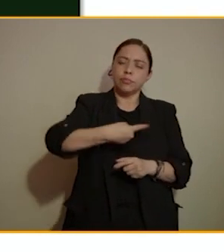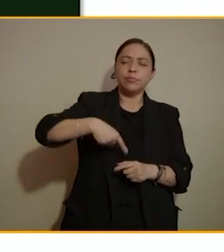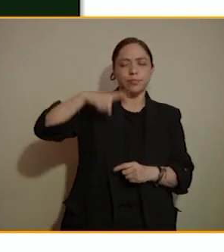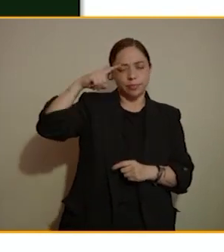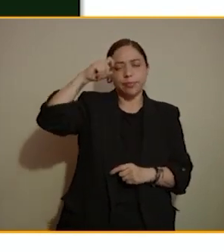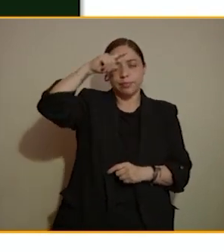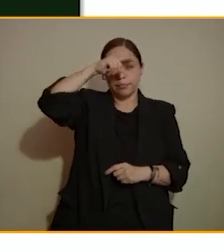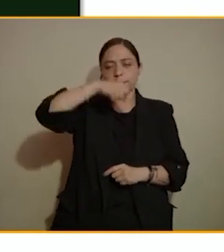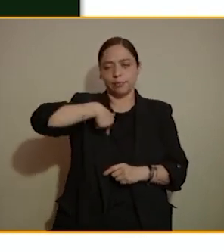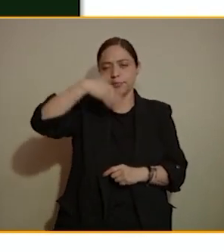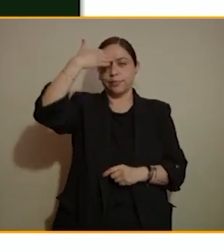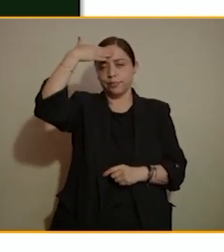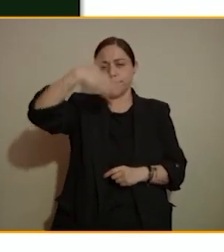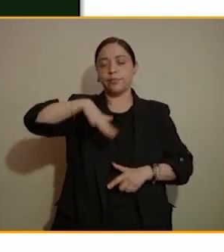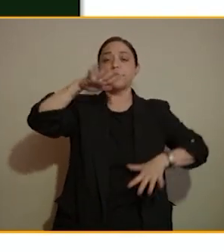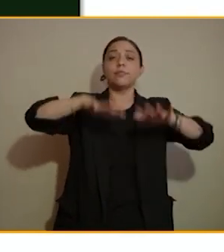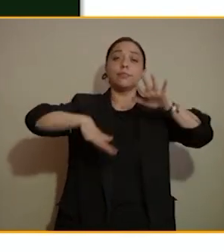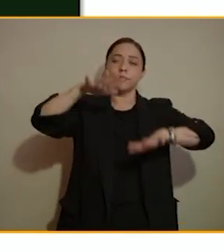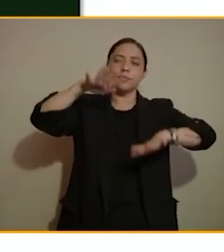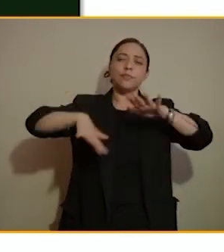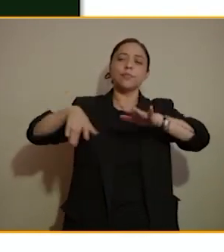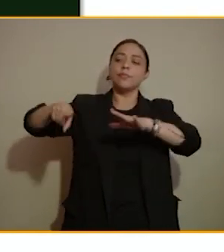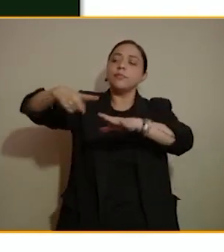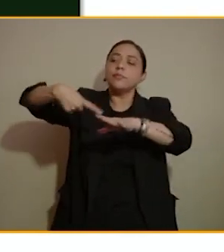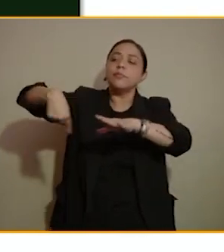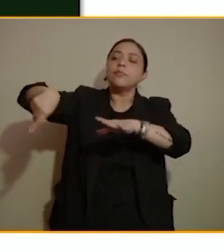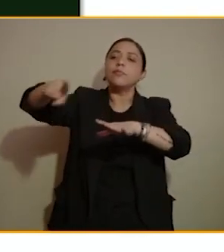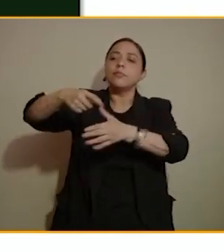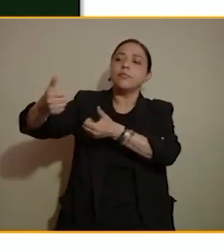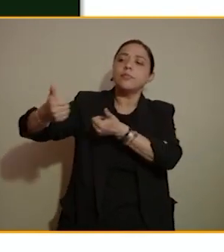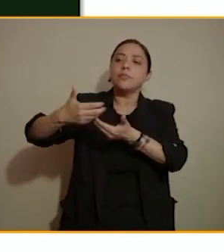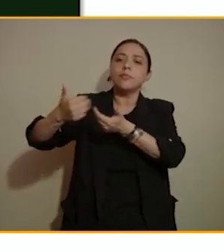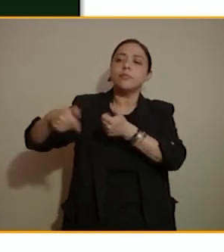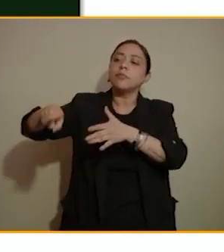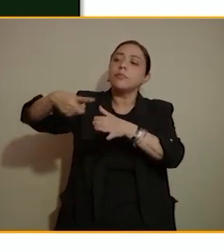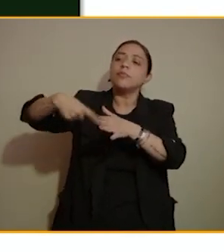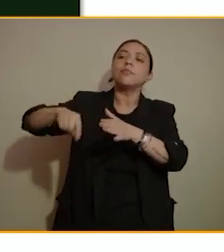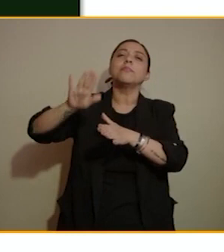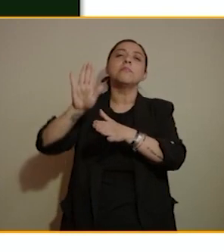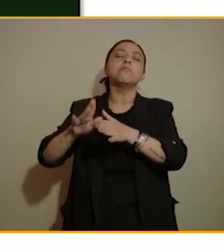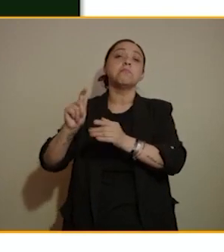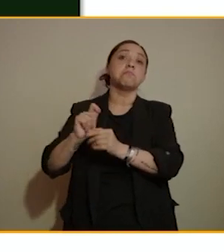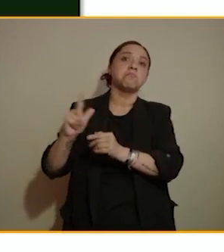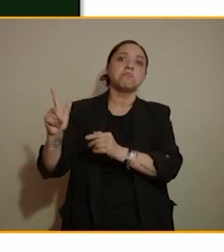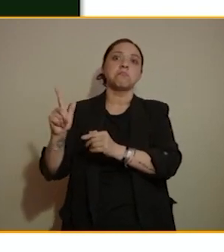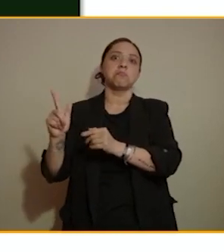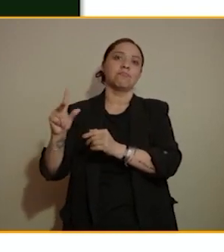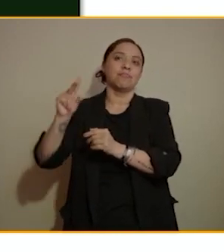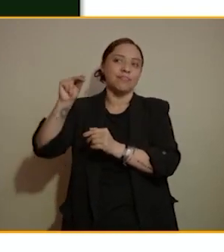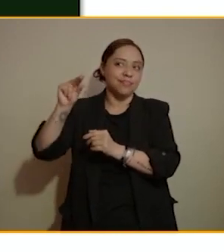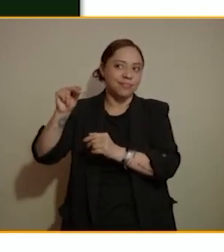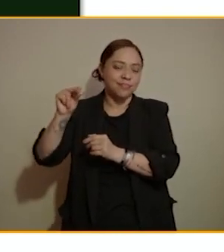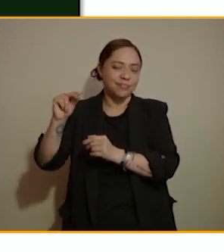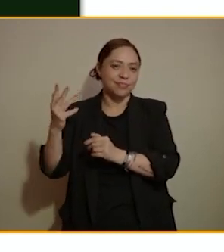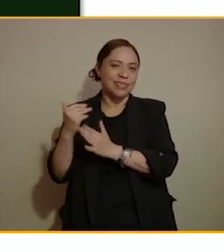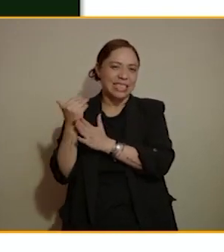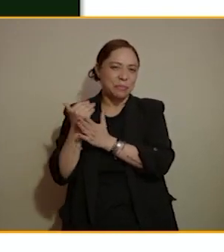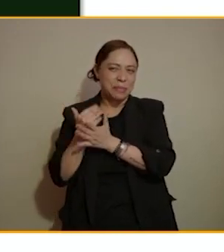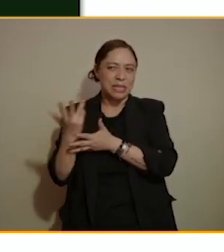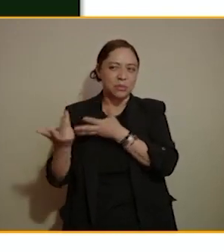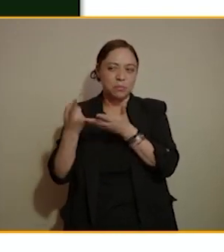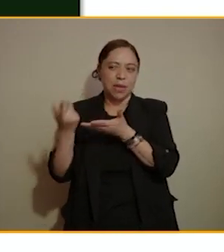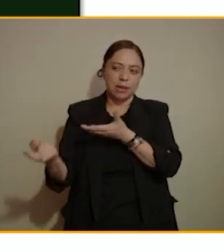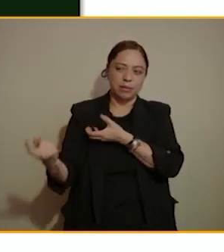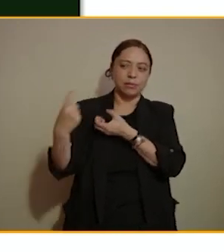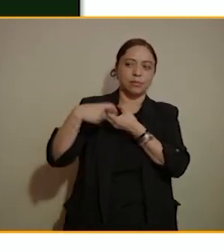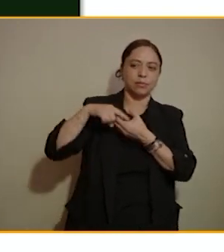en muchas ocasiones los proveedores locales parecen ser los menos preparados para formar parte de nuestras cadenas de valor. Y si bien es